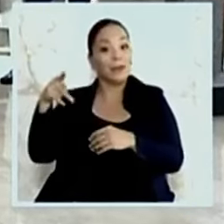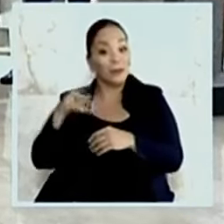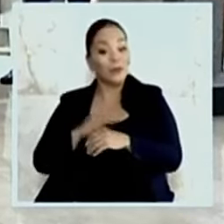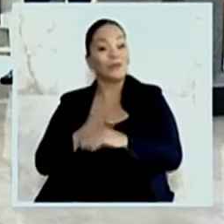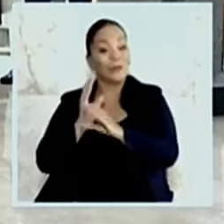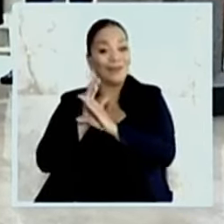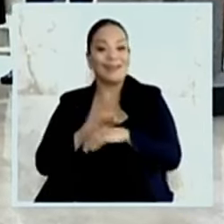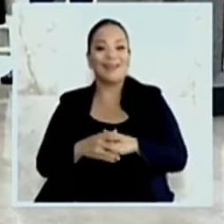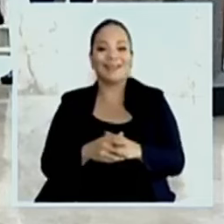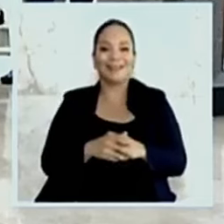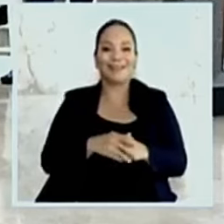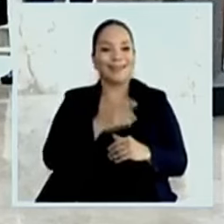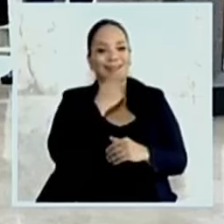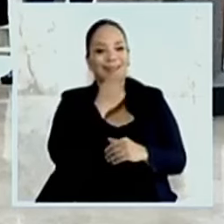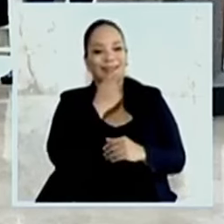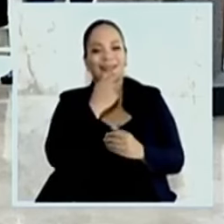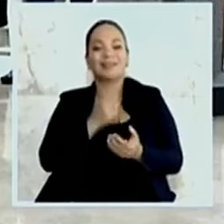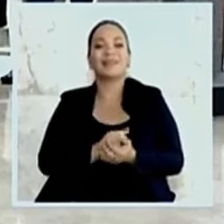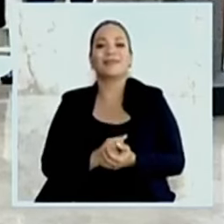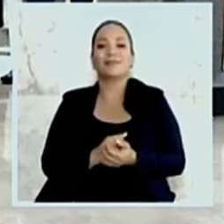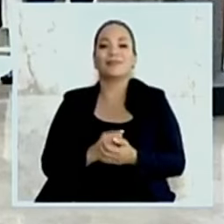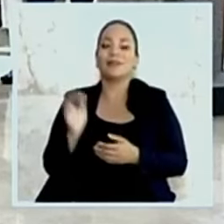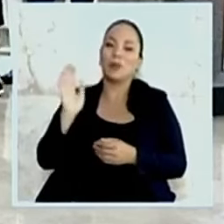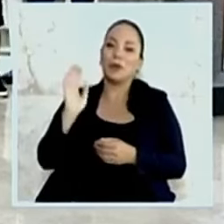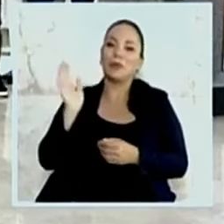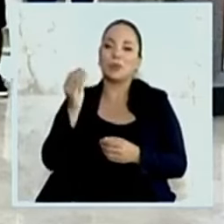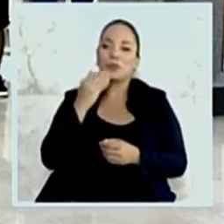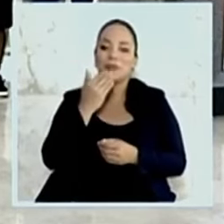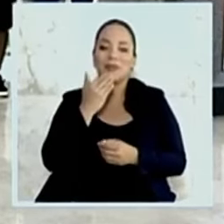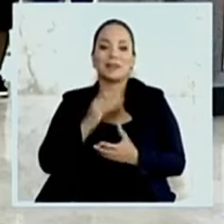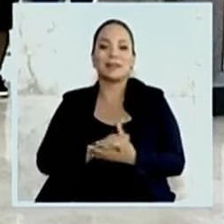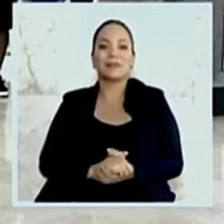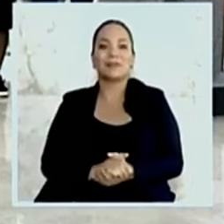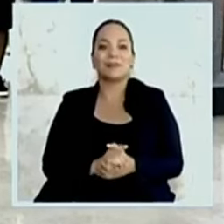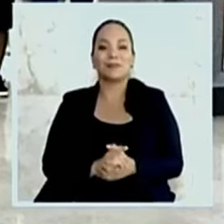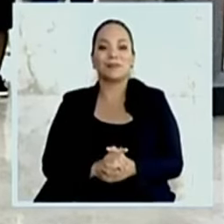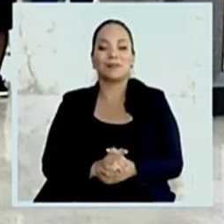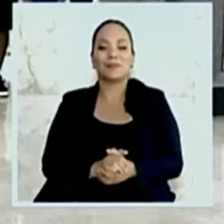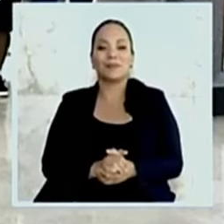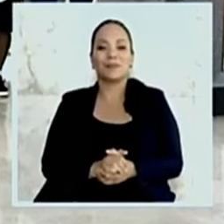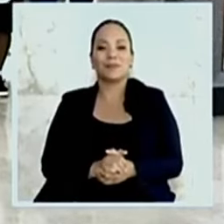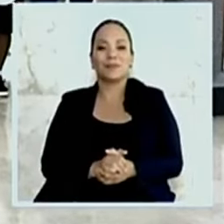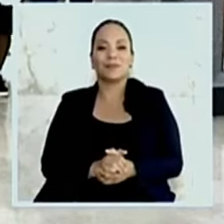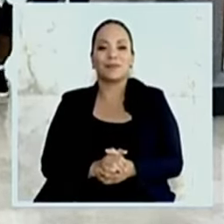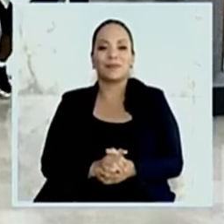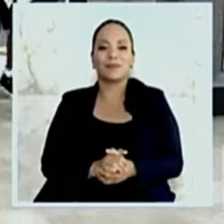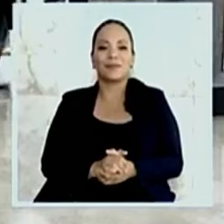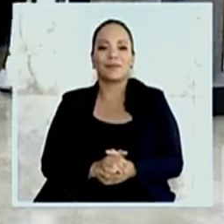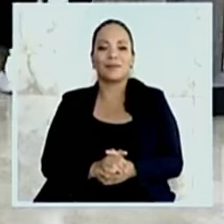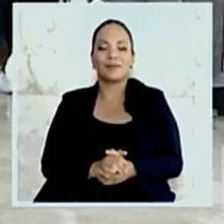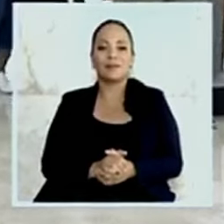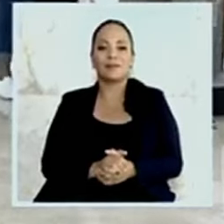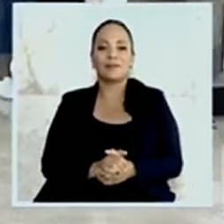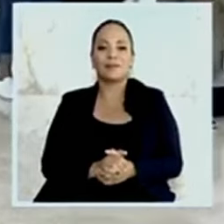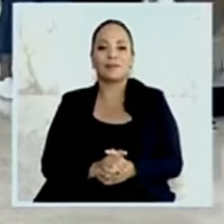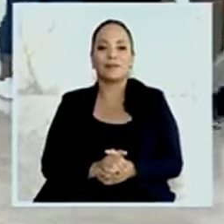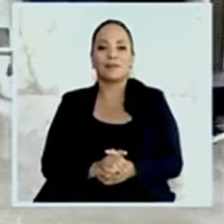Muchas gracias. Hasta luego. Cuídense, ¿va? El mar es peligroso.